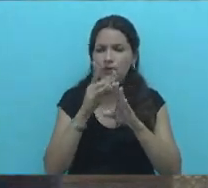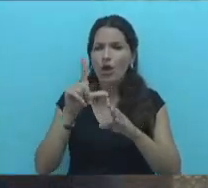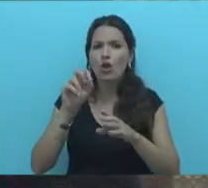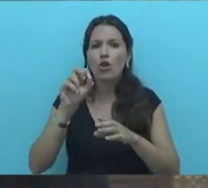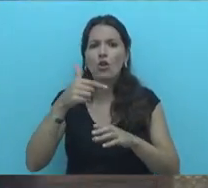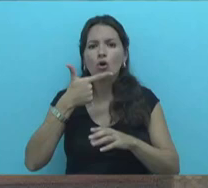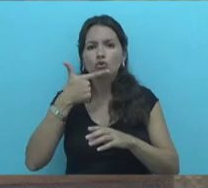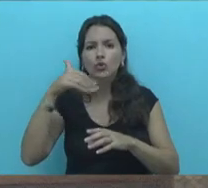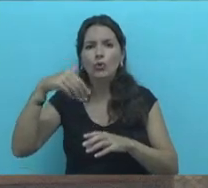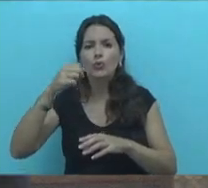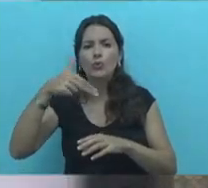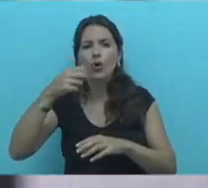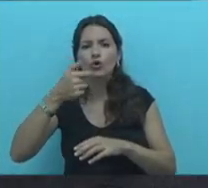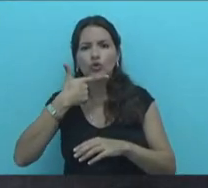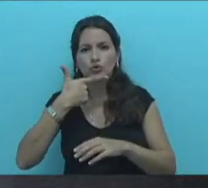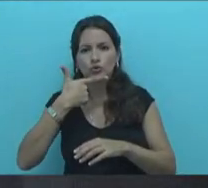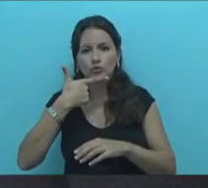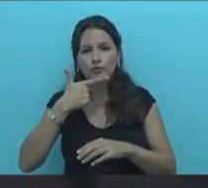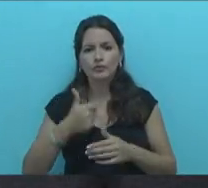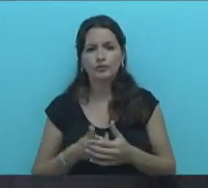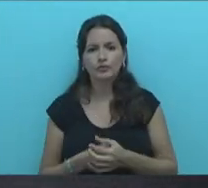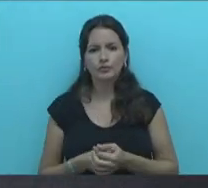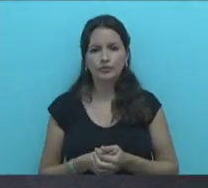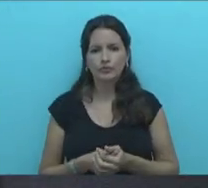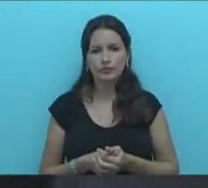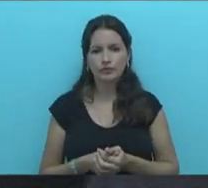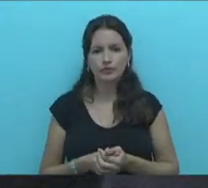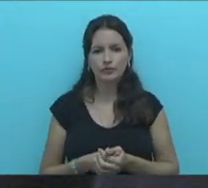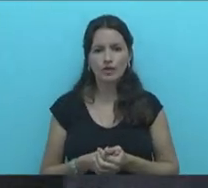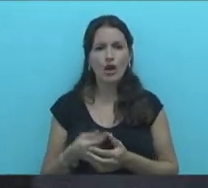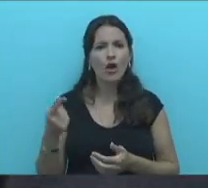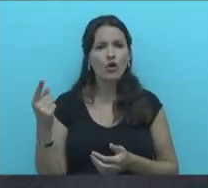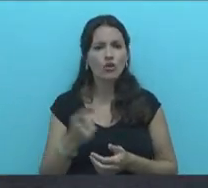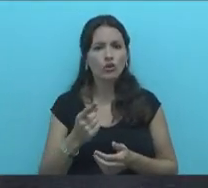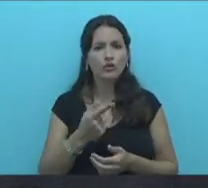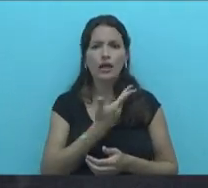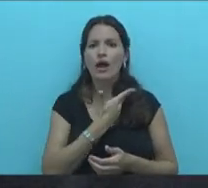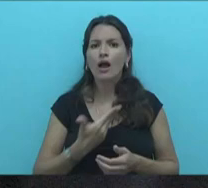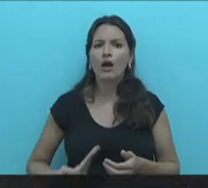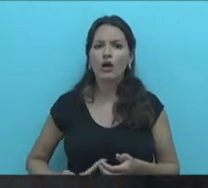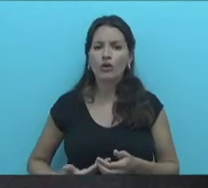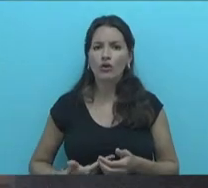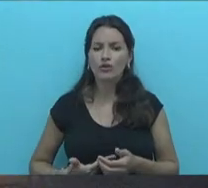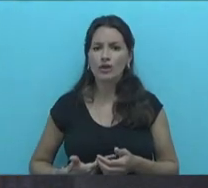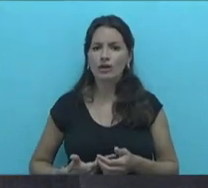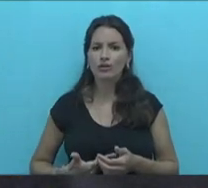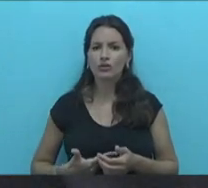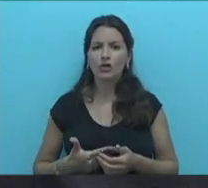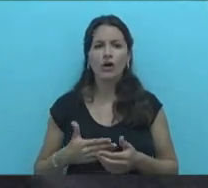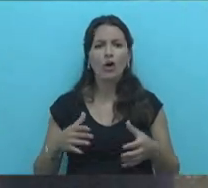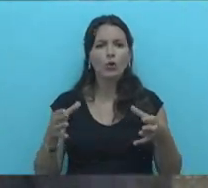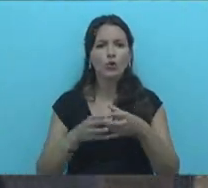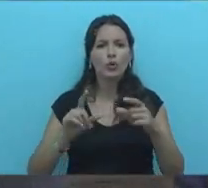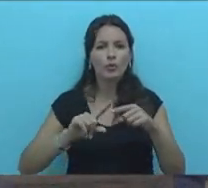alterar, ensuciar al socialismo acá en la provincia de Santa Fe. Y digo que tengo toda la libertad de hacerlo